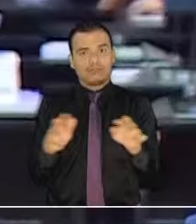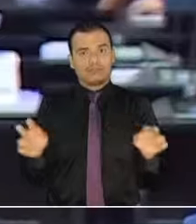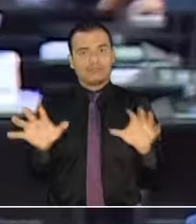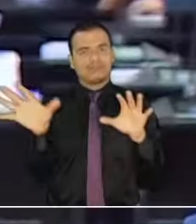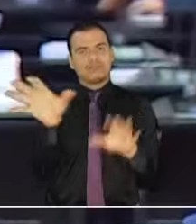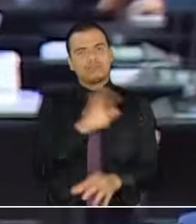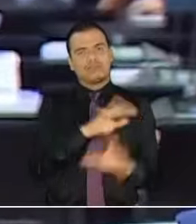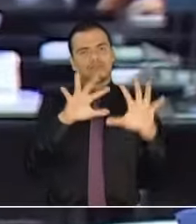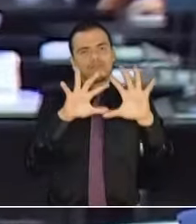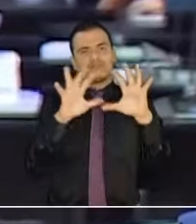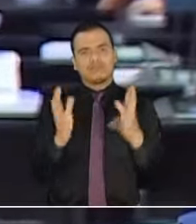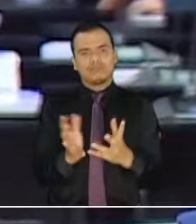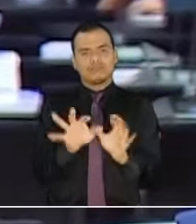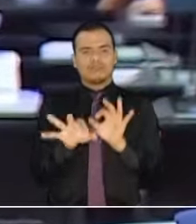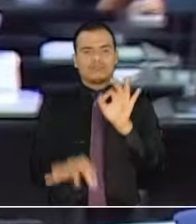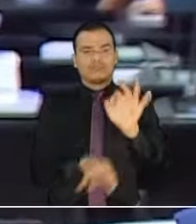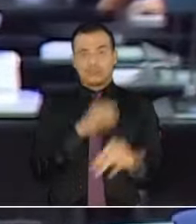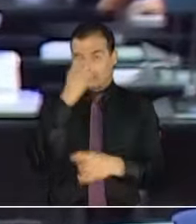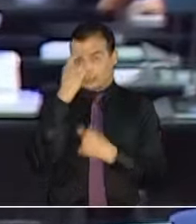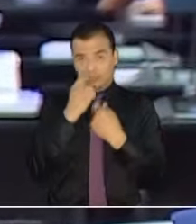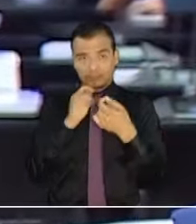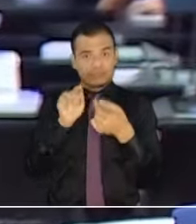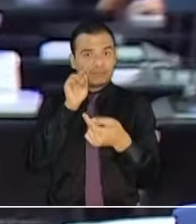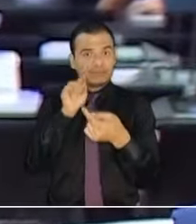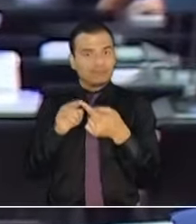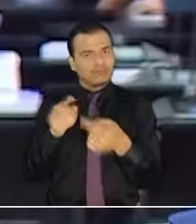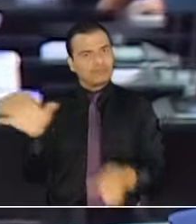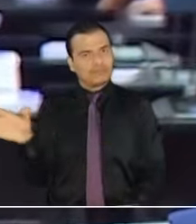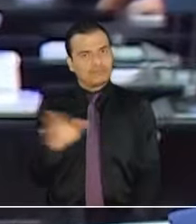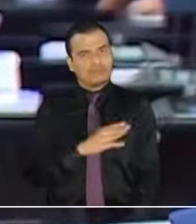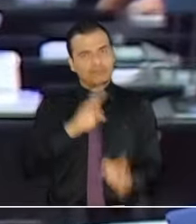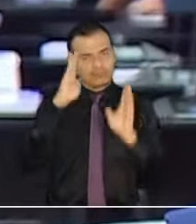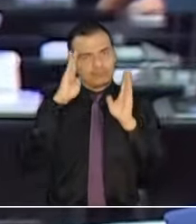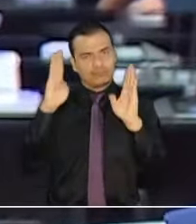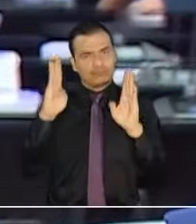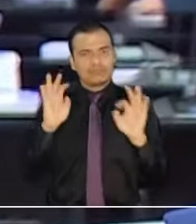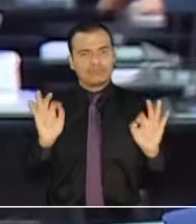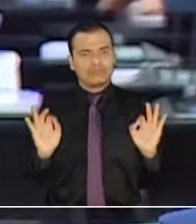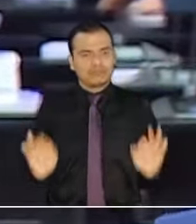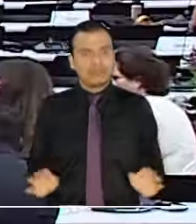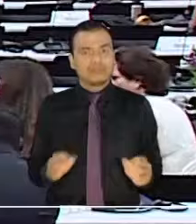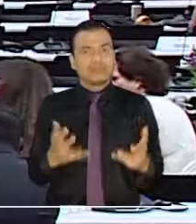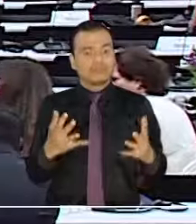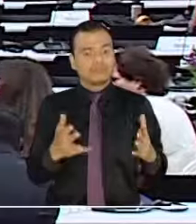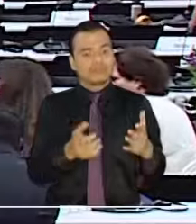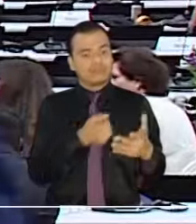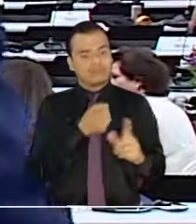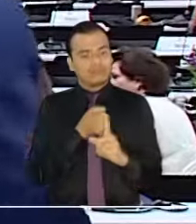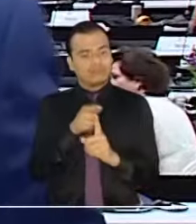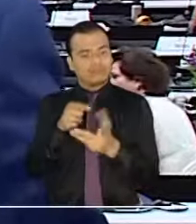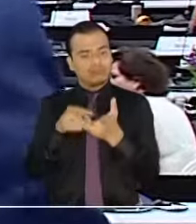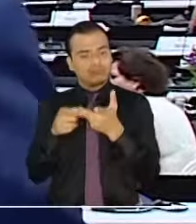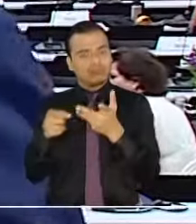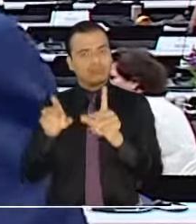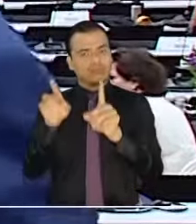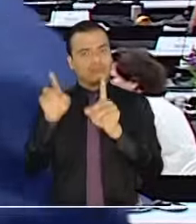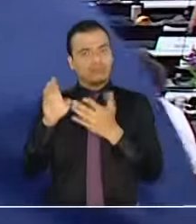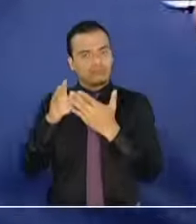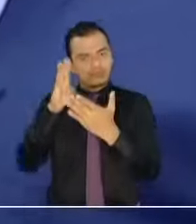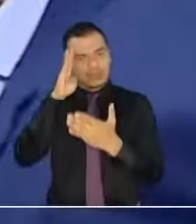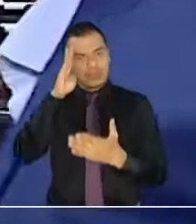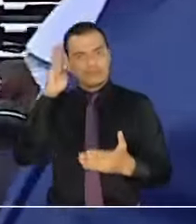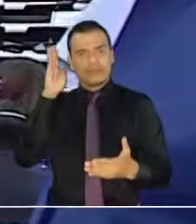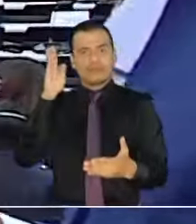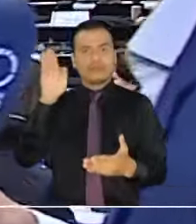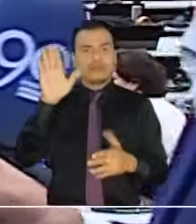poder ser escuchados y también plasmado en las decisiones que se tomarán a días posteriores. Bueno, al fondo ustedes están